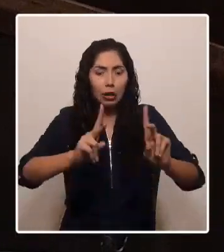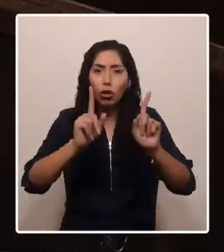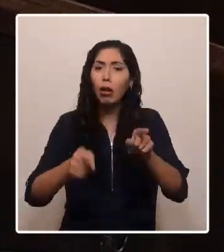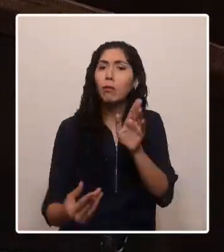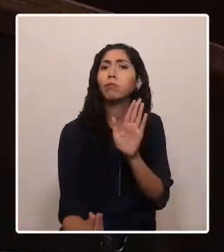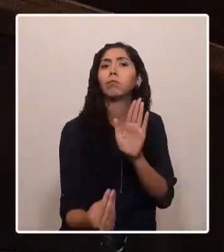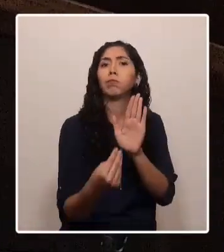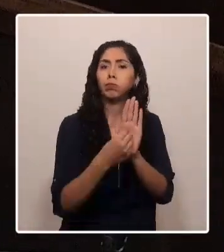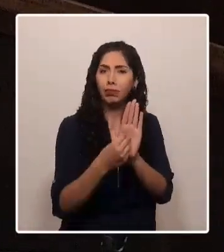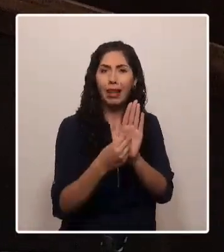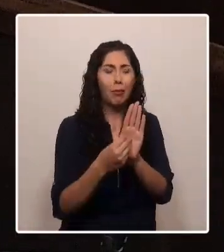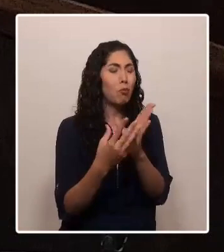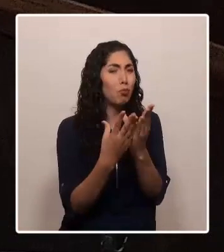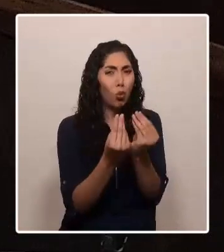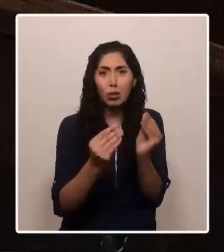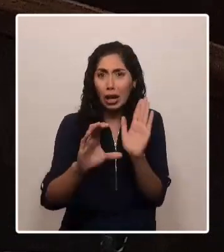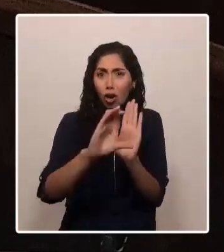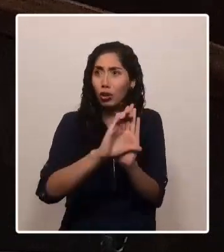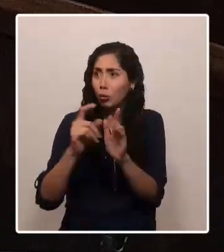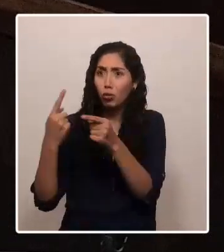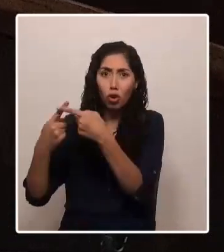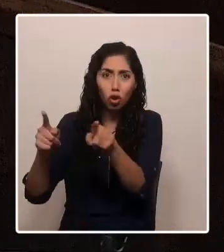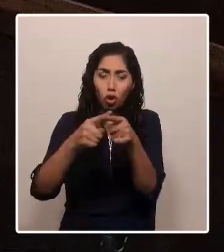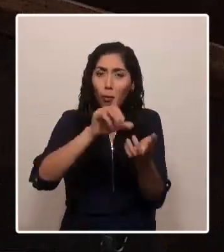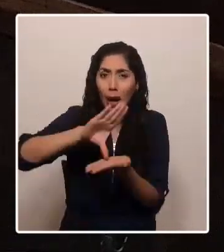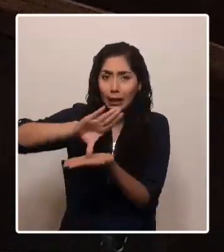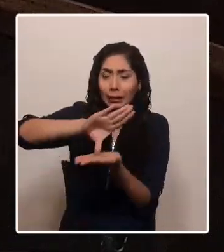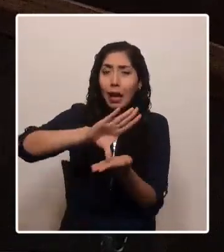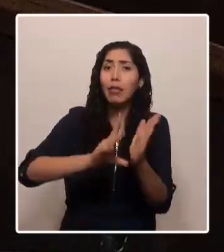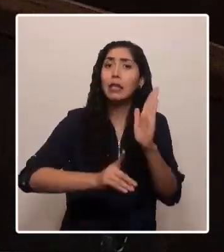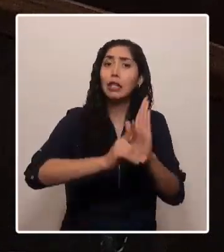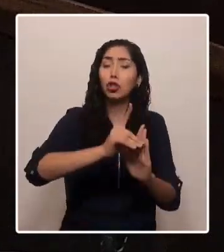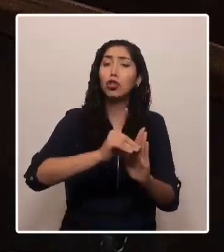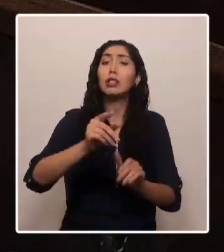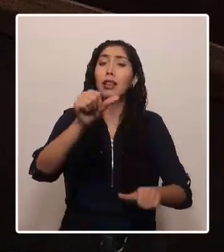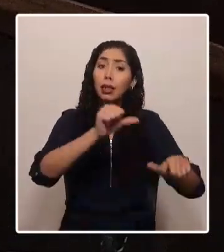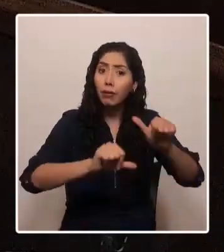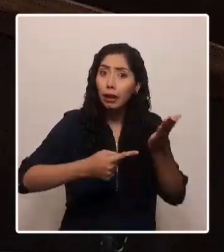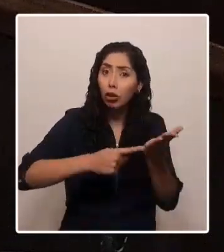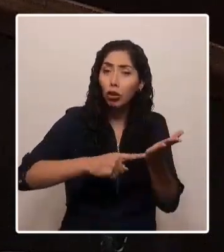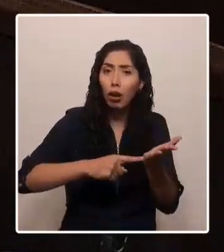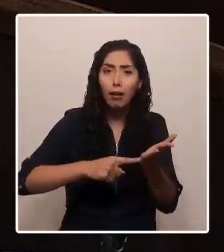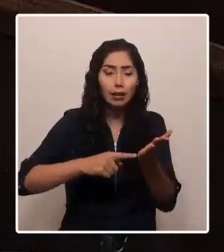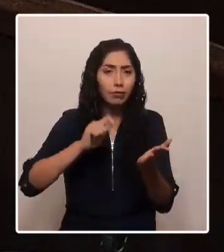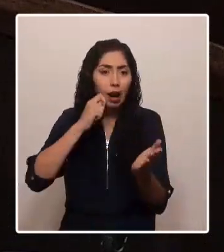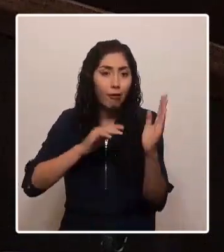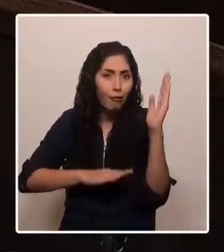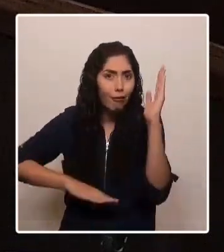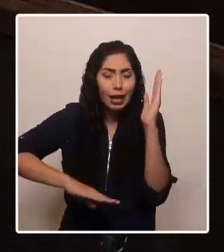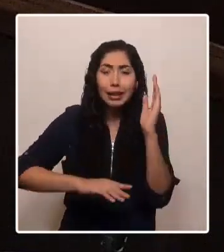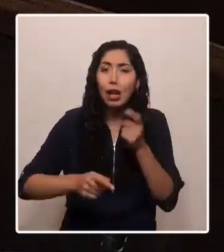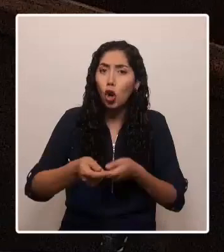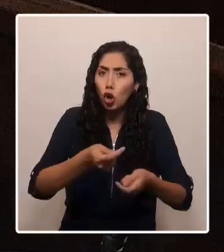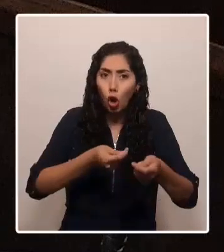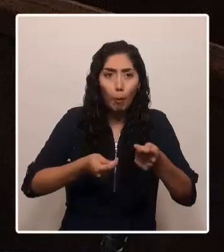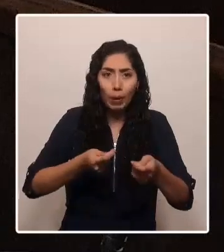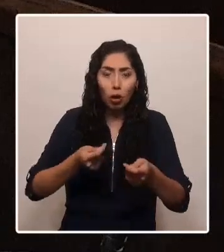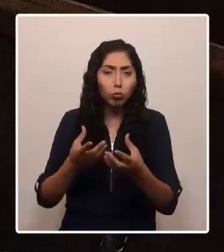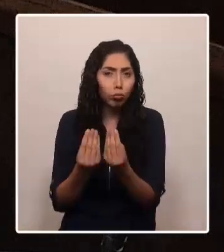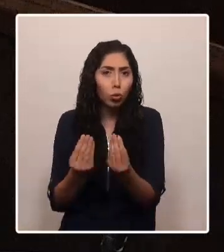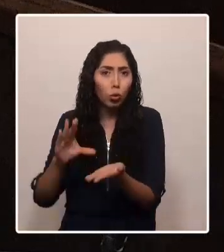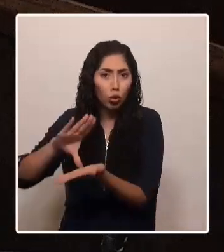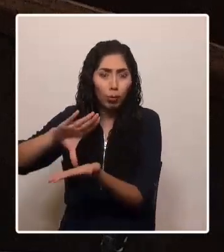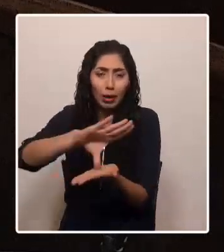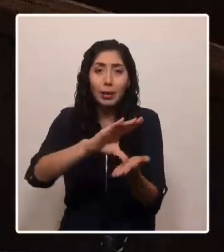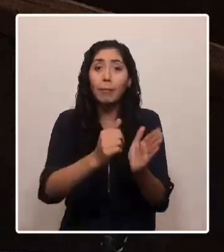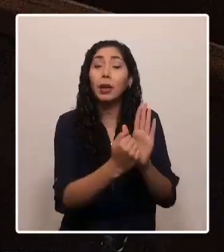decenas de constituciones y el desarrollo científico y tecnológico es la base económica de muchos países. Sobre el artículo 24 de reservas patrimoniales,